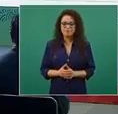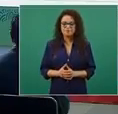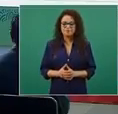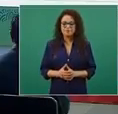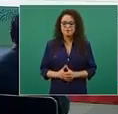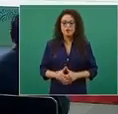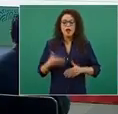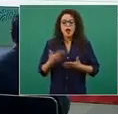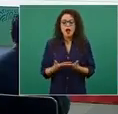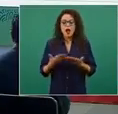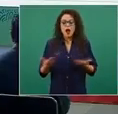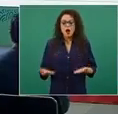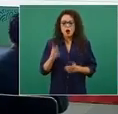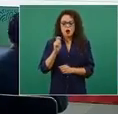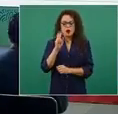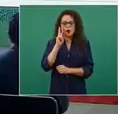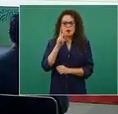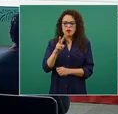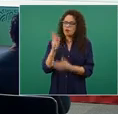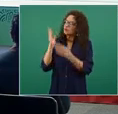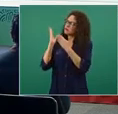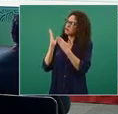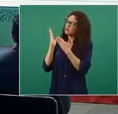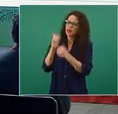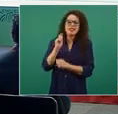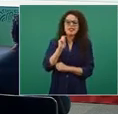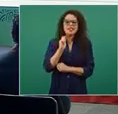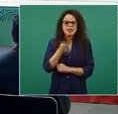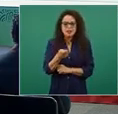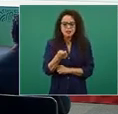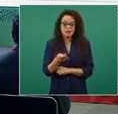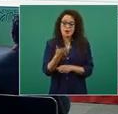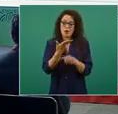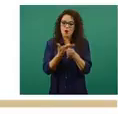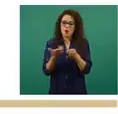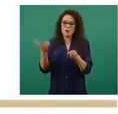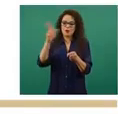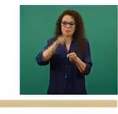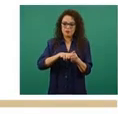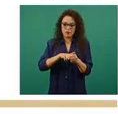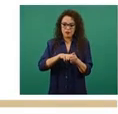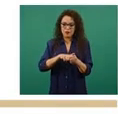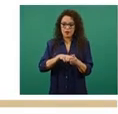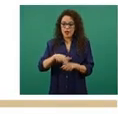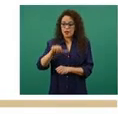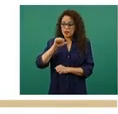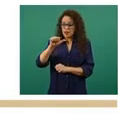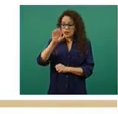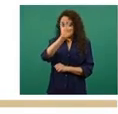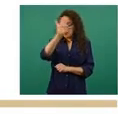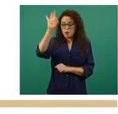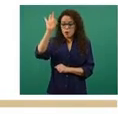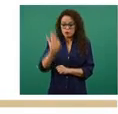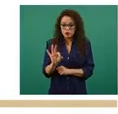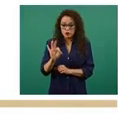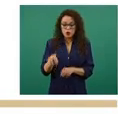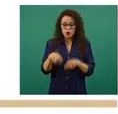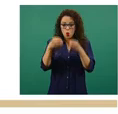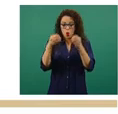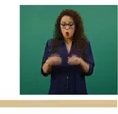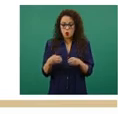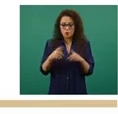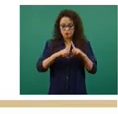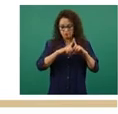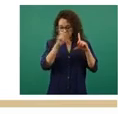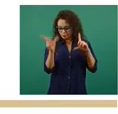Aquí vamos a hablar del tema de hospitalización y tenemos un gran porcentaje, 16% de la ocupación nacional.